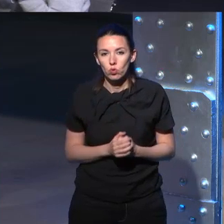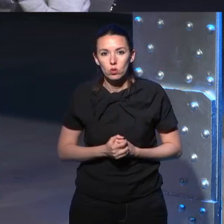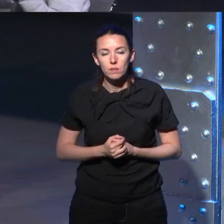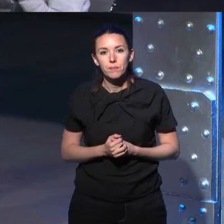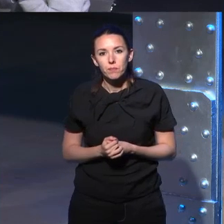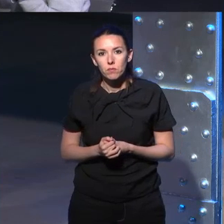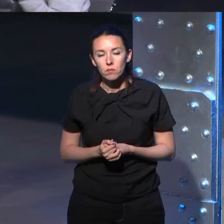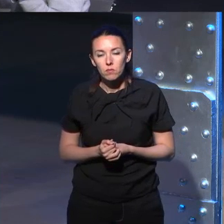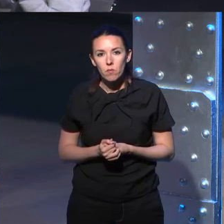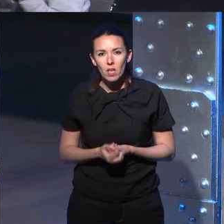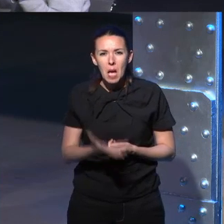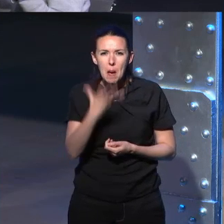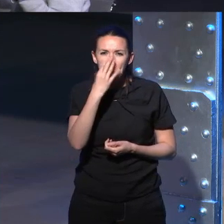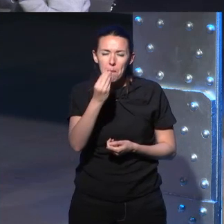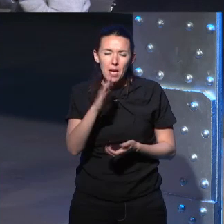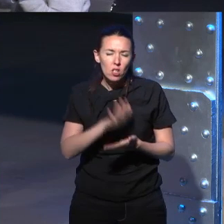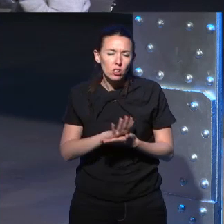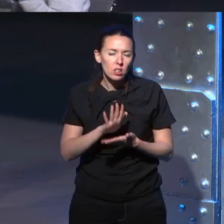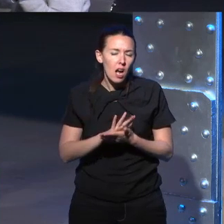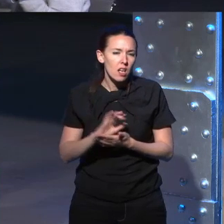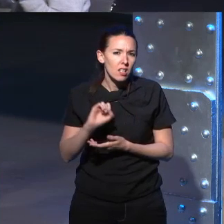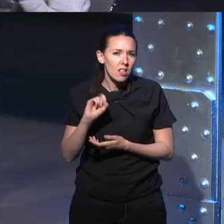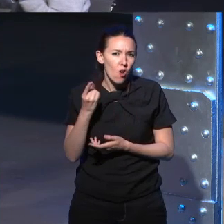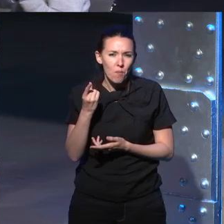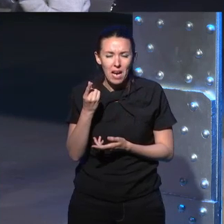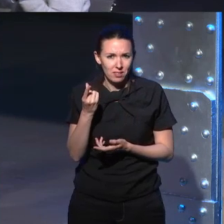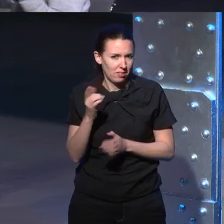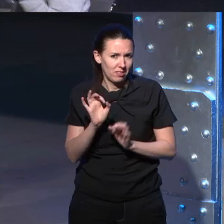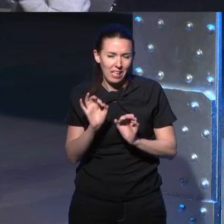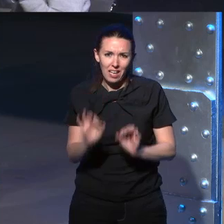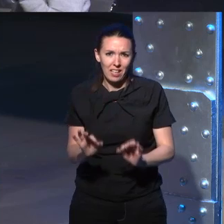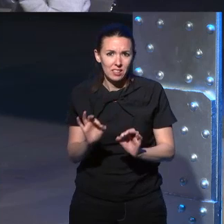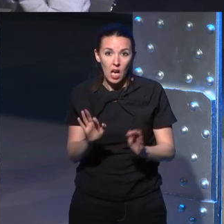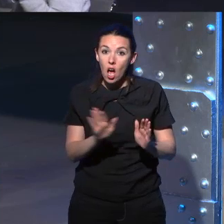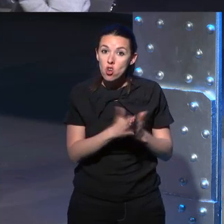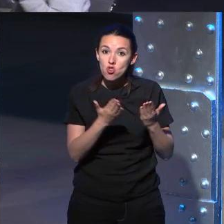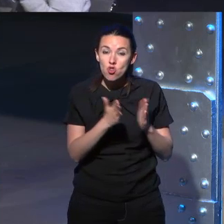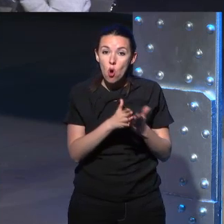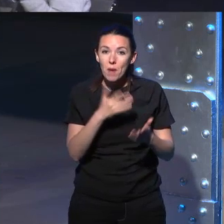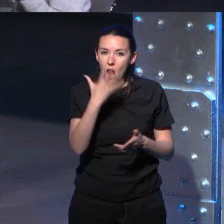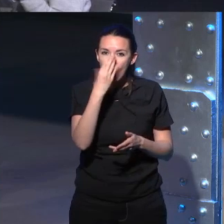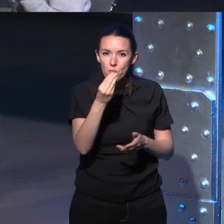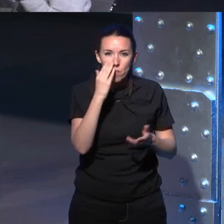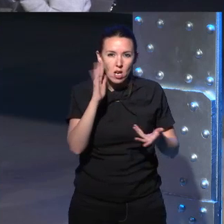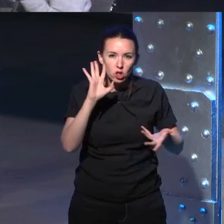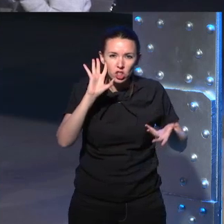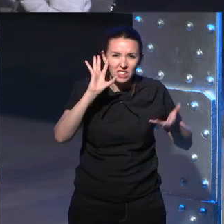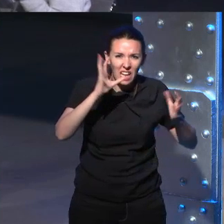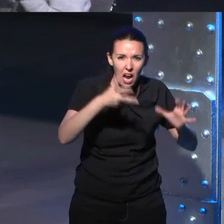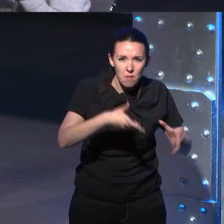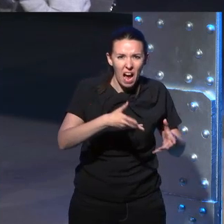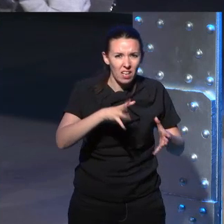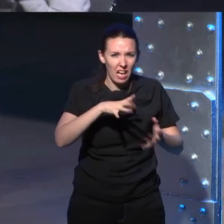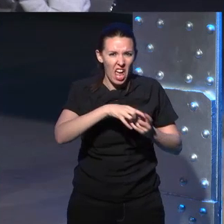era el perro más tranquilo y calmado que se puedan imaginar. El de la novela es un perro salvaje, un perro lobo salvaje,